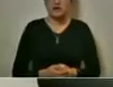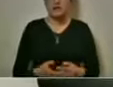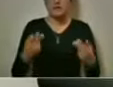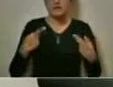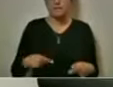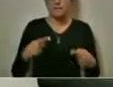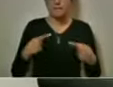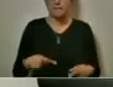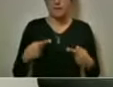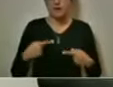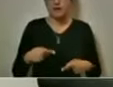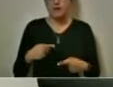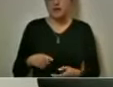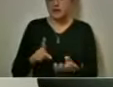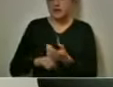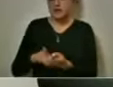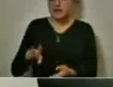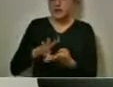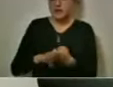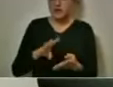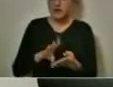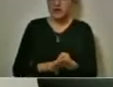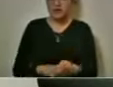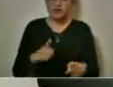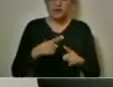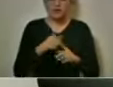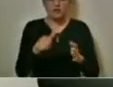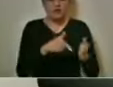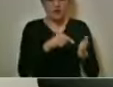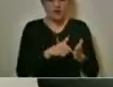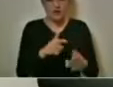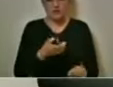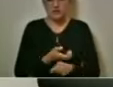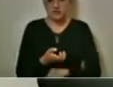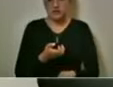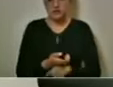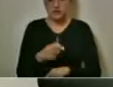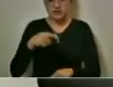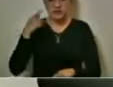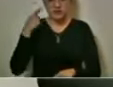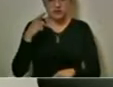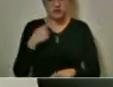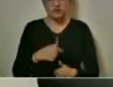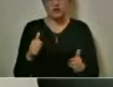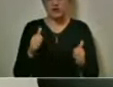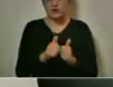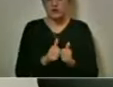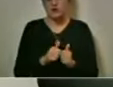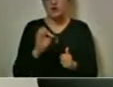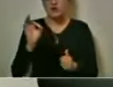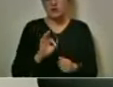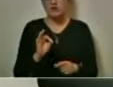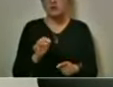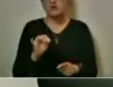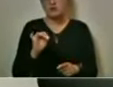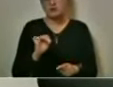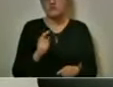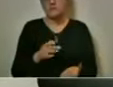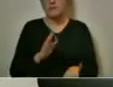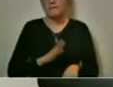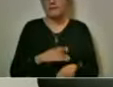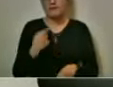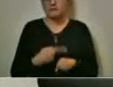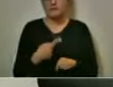las personas privadas de su libertad de los distintos reclusorios del Estado con datos positivos de